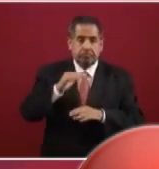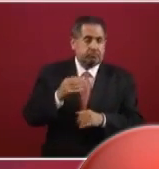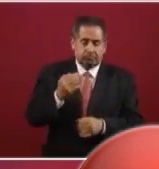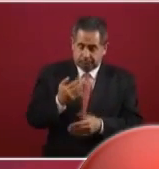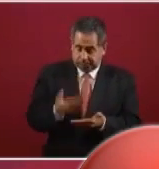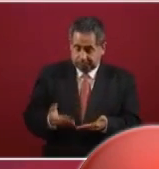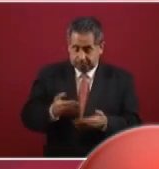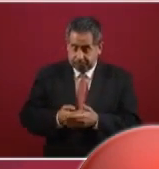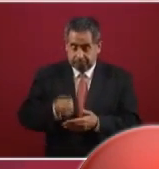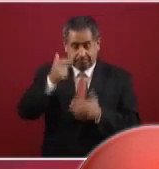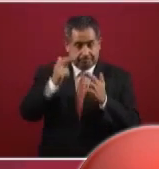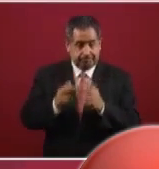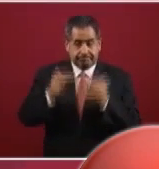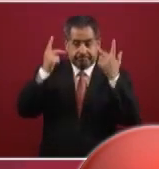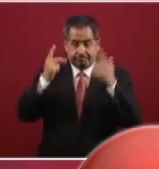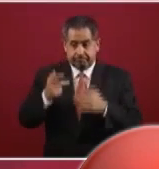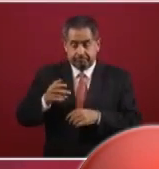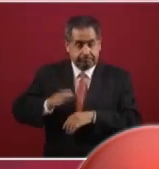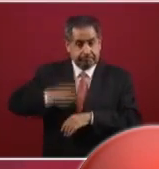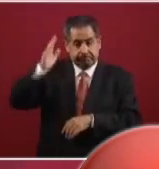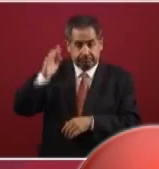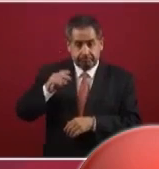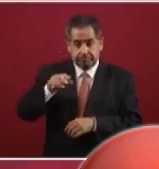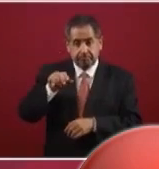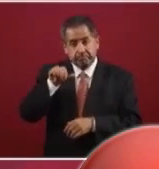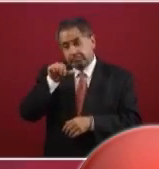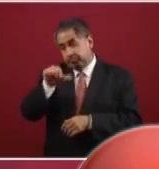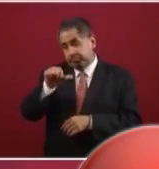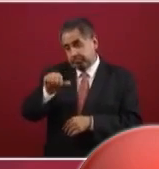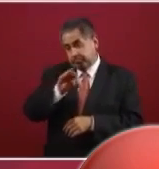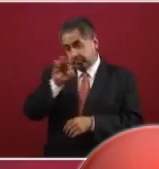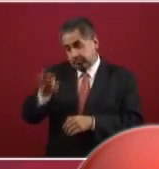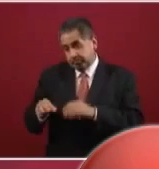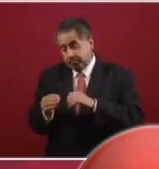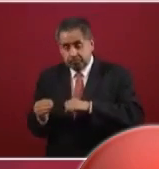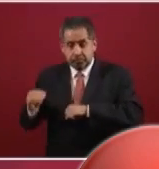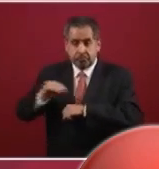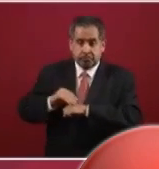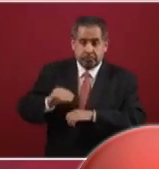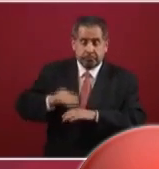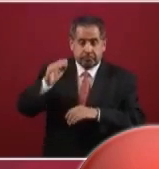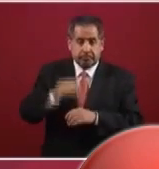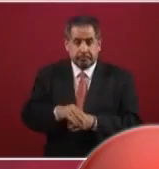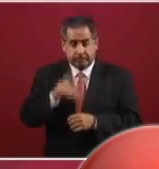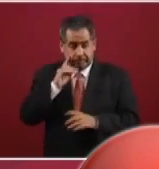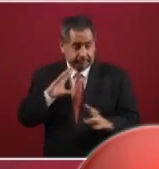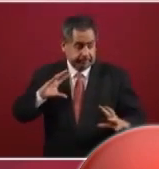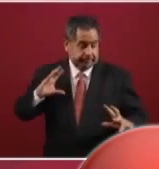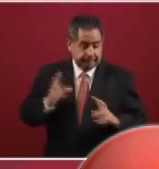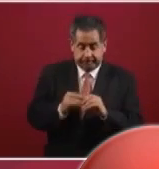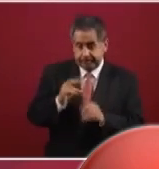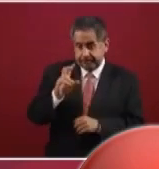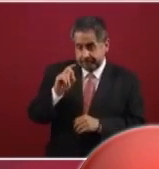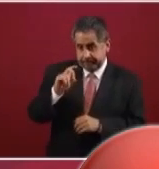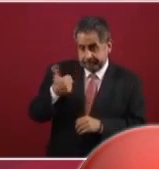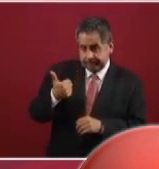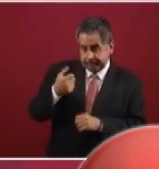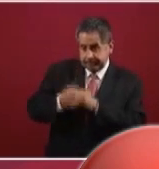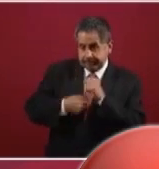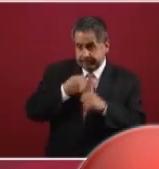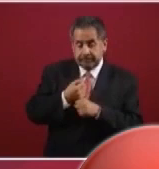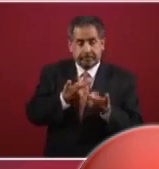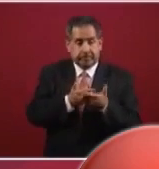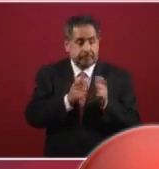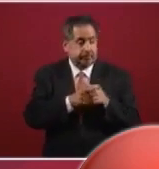año, que se incrementó 16%. En los 36 años del periodo